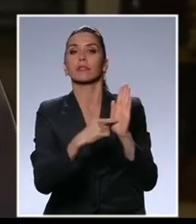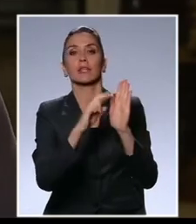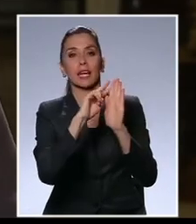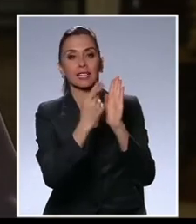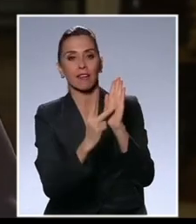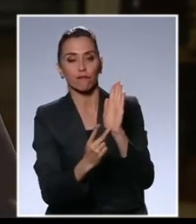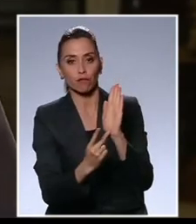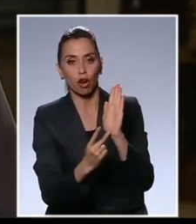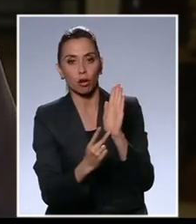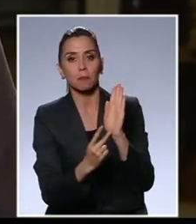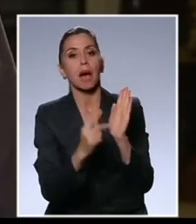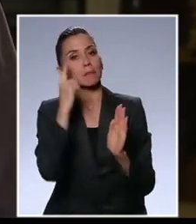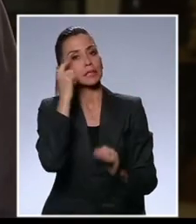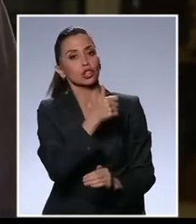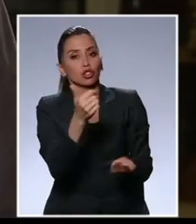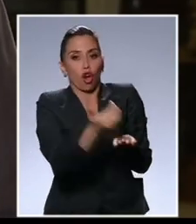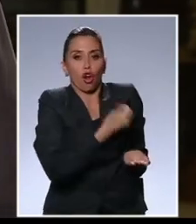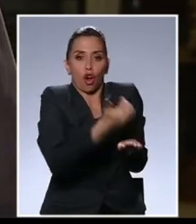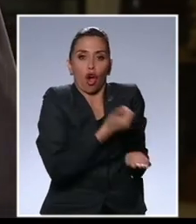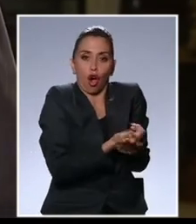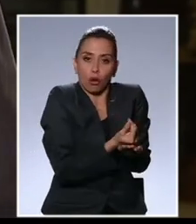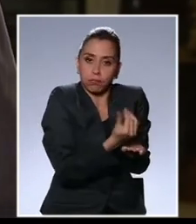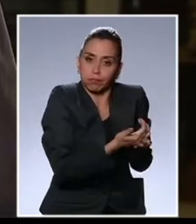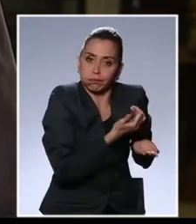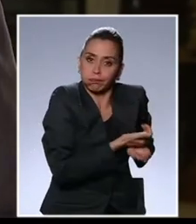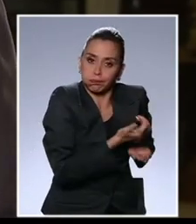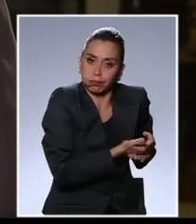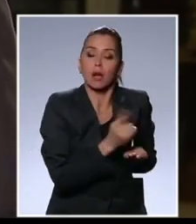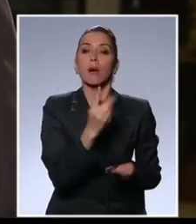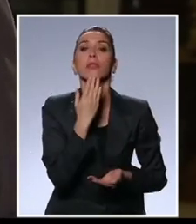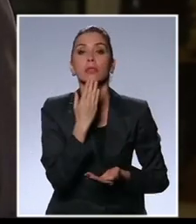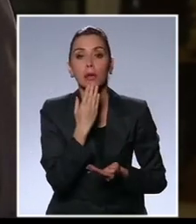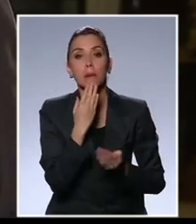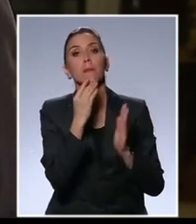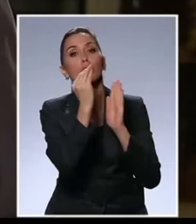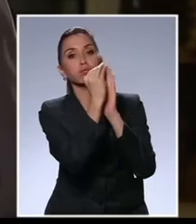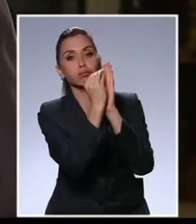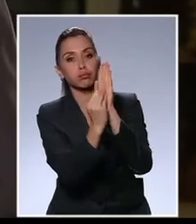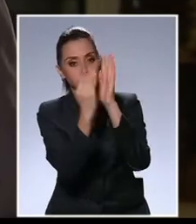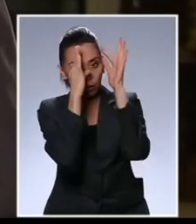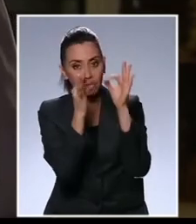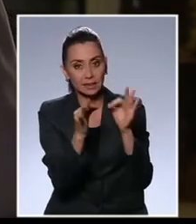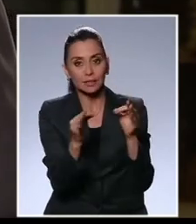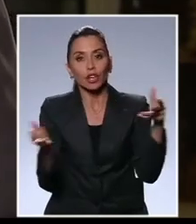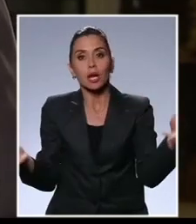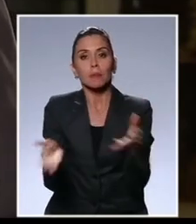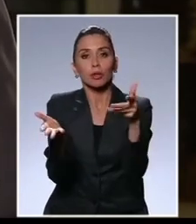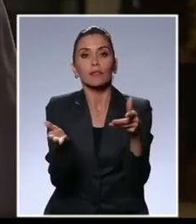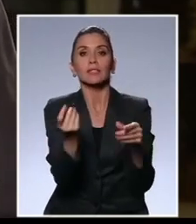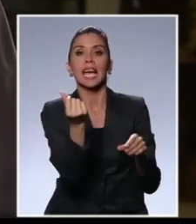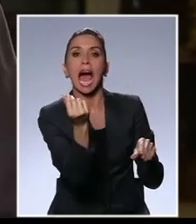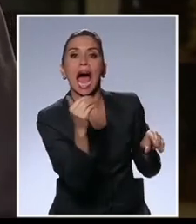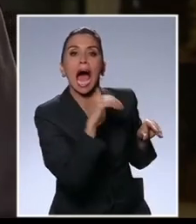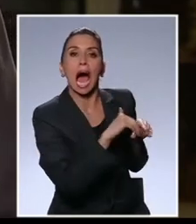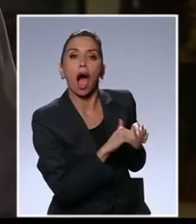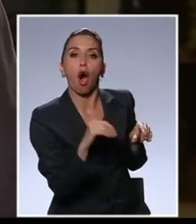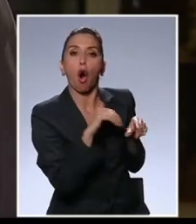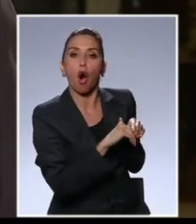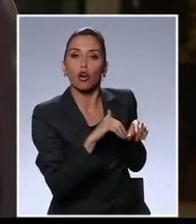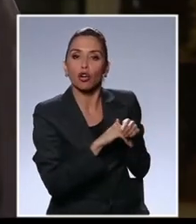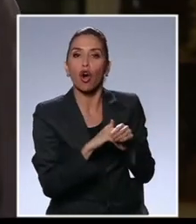tributaria no será solo recaudación sino que tendrán también medidas destinadas a incentivar el ahorro de la inversión